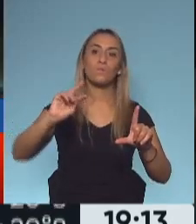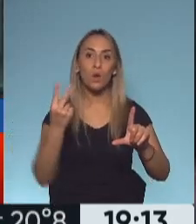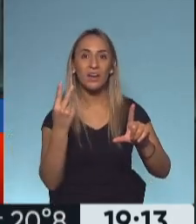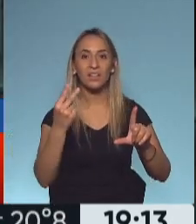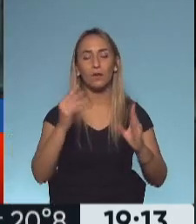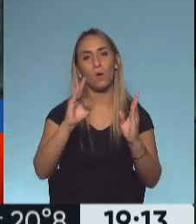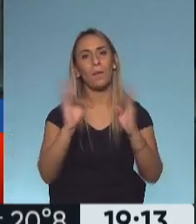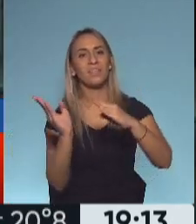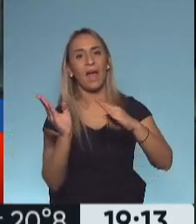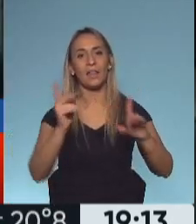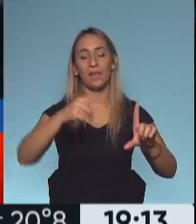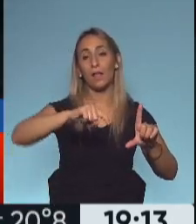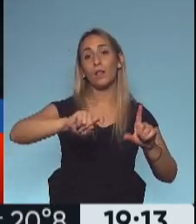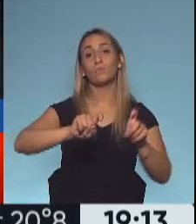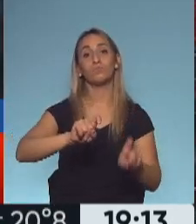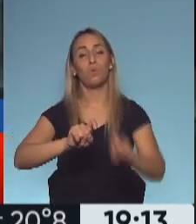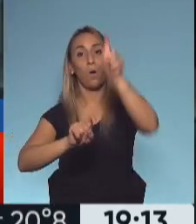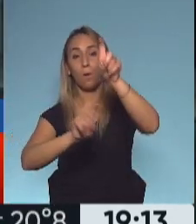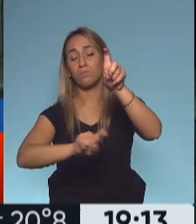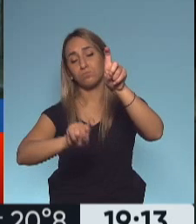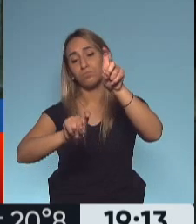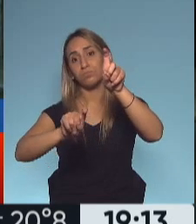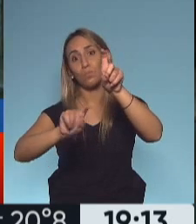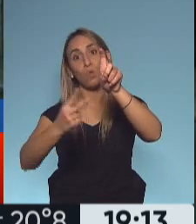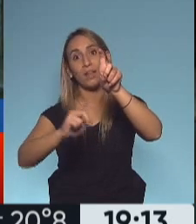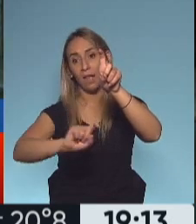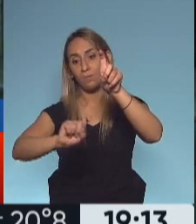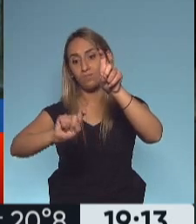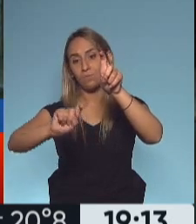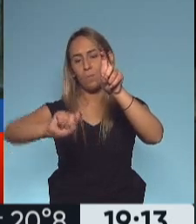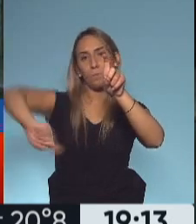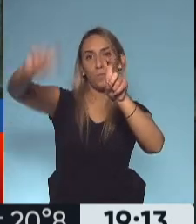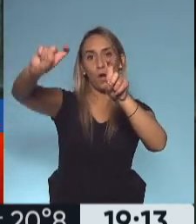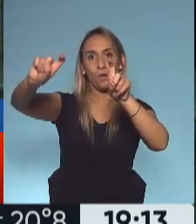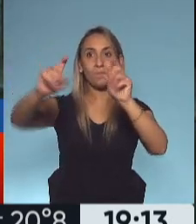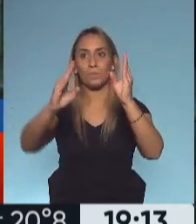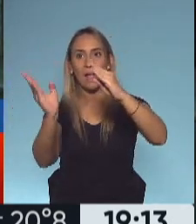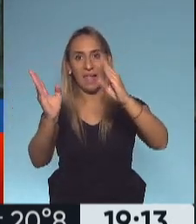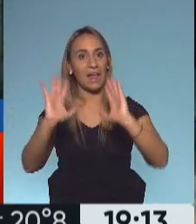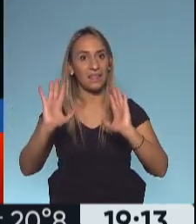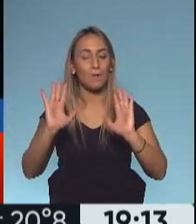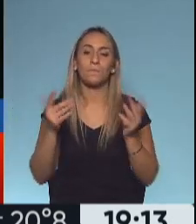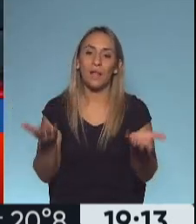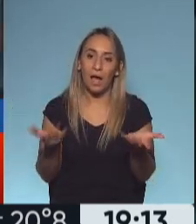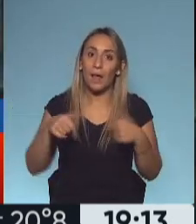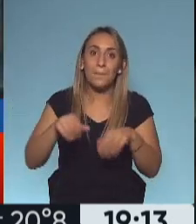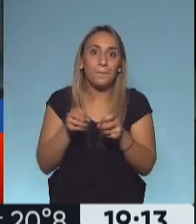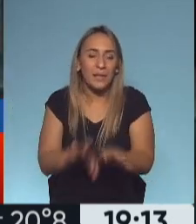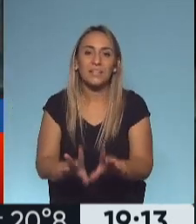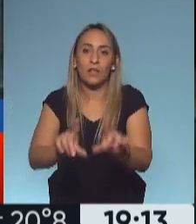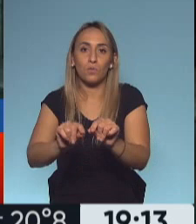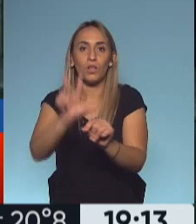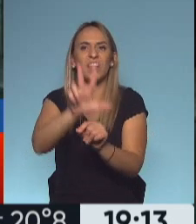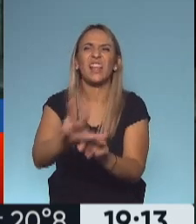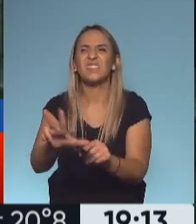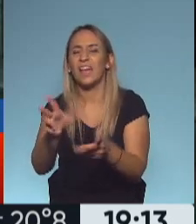cómo llegamos a 24.000, 25.000 casos desde la semana pasada, y ahora empieza este número. Pero también hay que